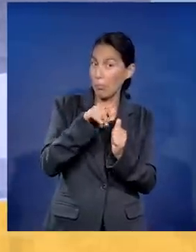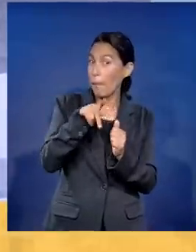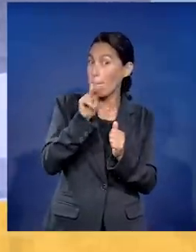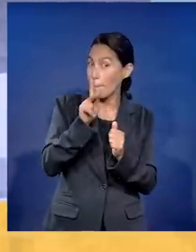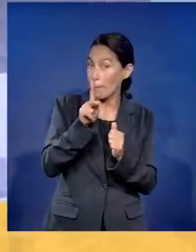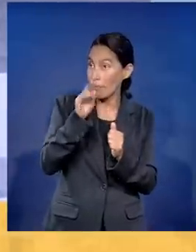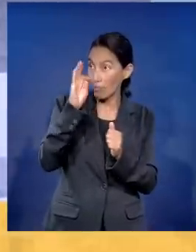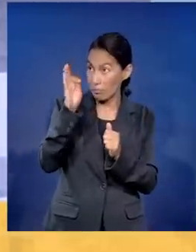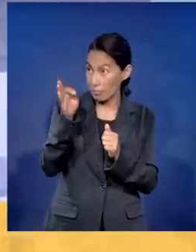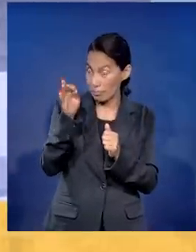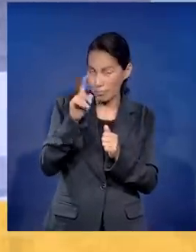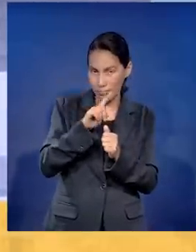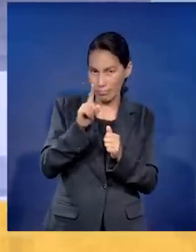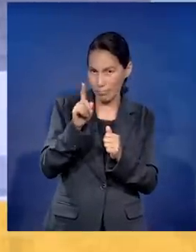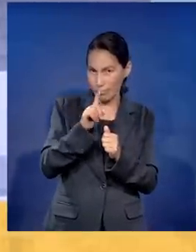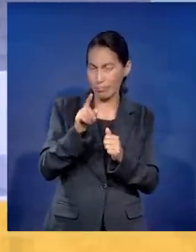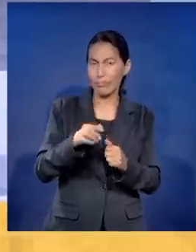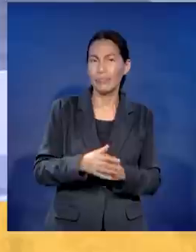convencidos